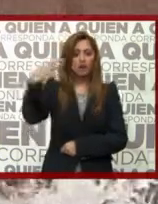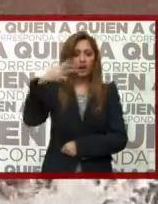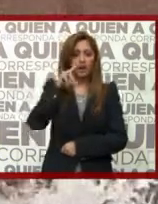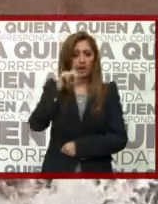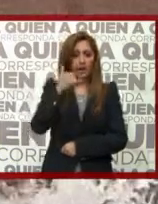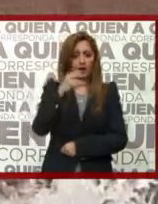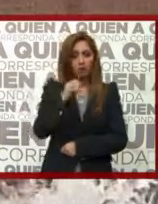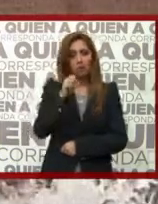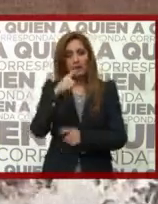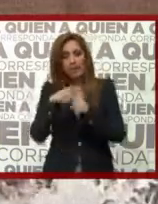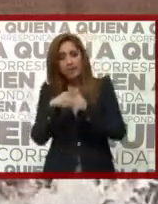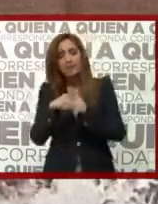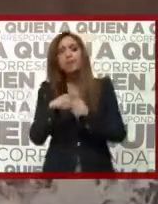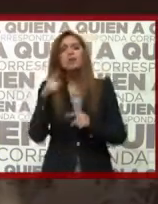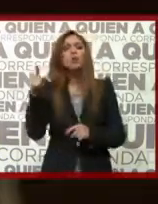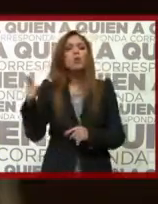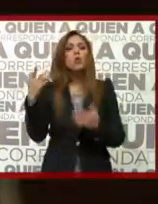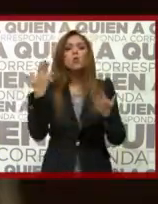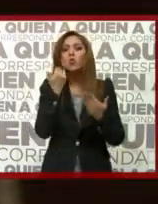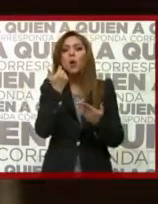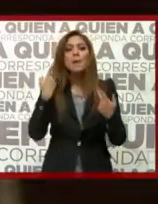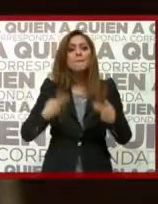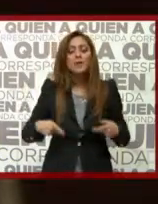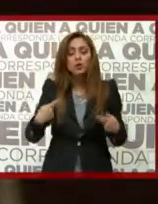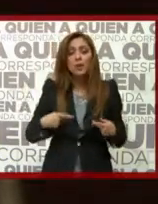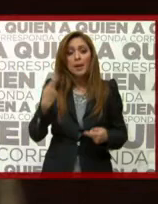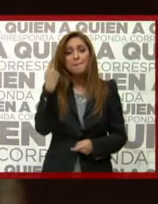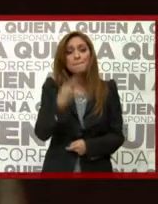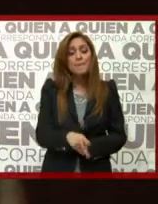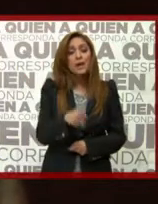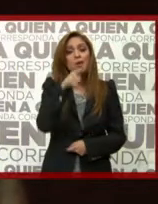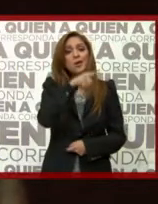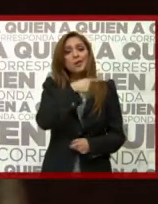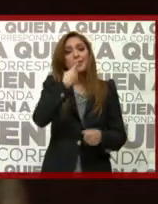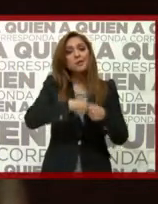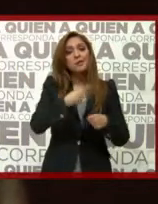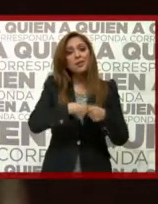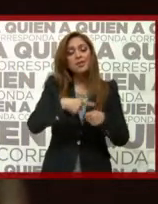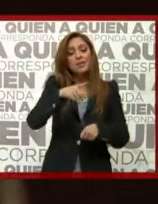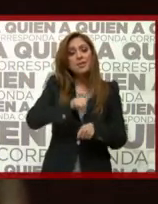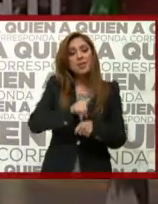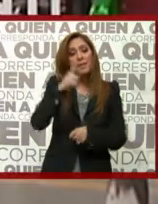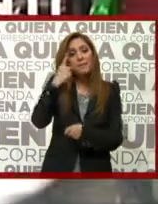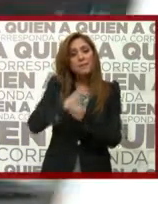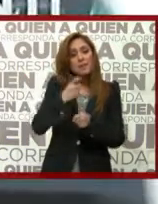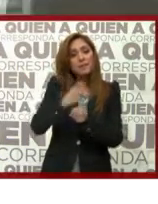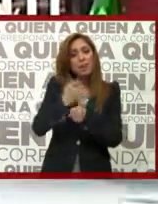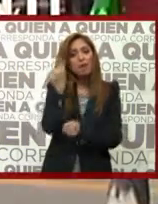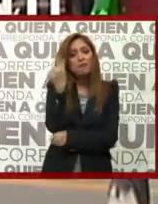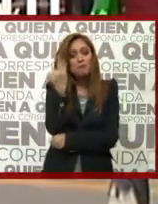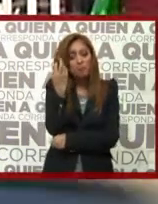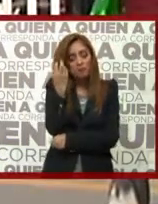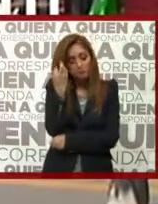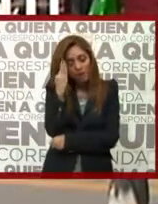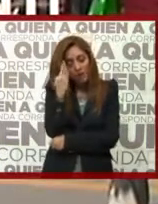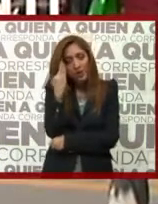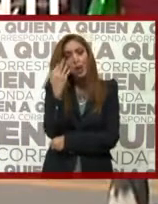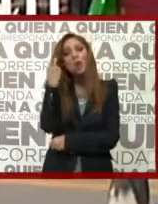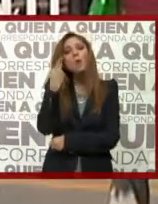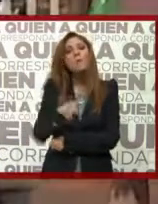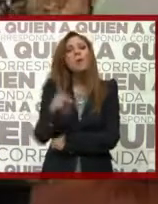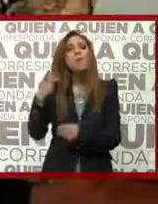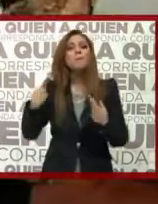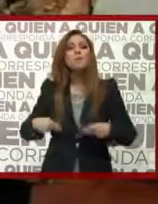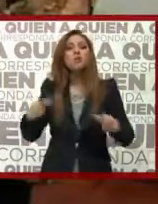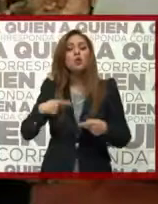No había nadie en el cubículo de rayos X. Lamentablemente, Patricia se enfermó el 1 de febrero, día festivo. El personal en el hospital era